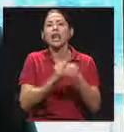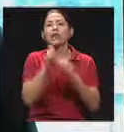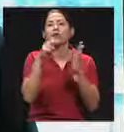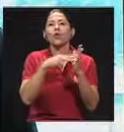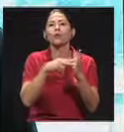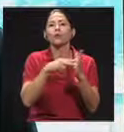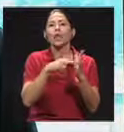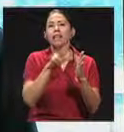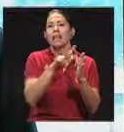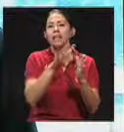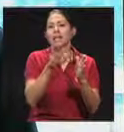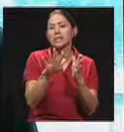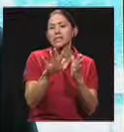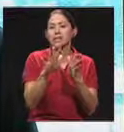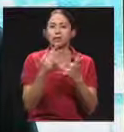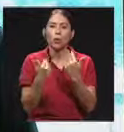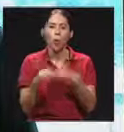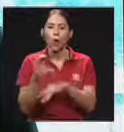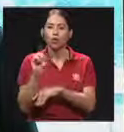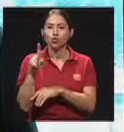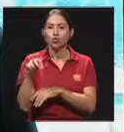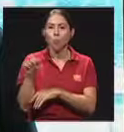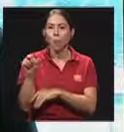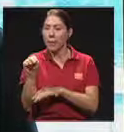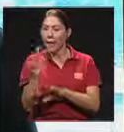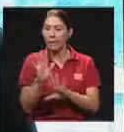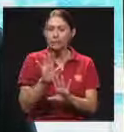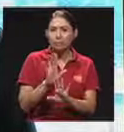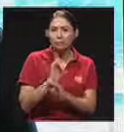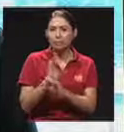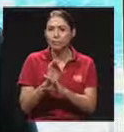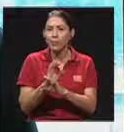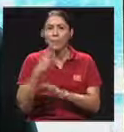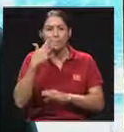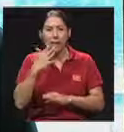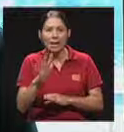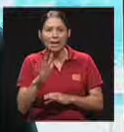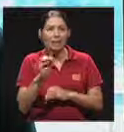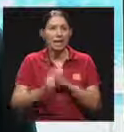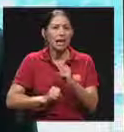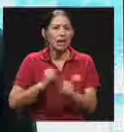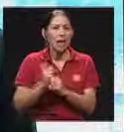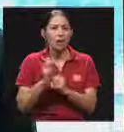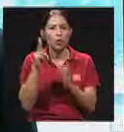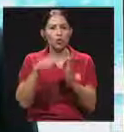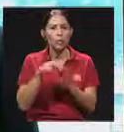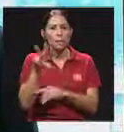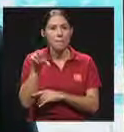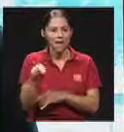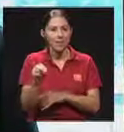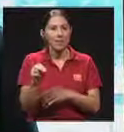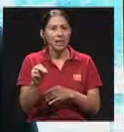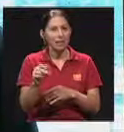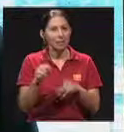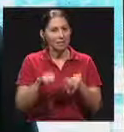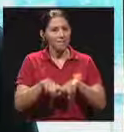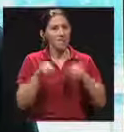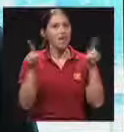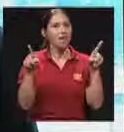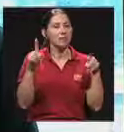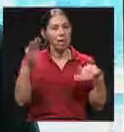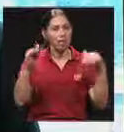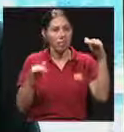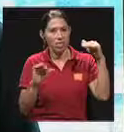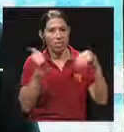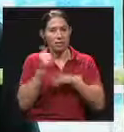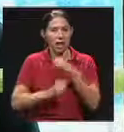SUPEN es un poco más conservadora en eso y las cifras indican en los dos mil veintes, hay una diferencia de cerca de diez